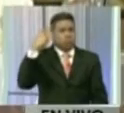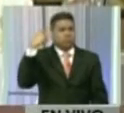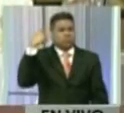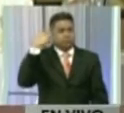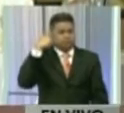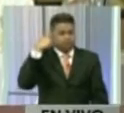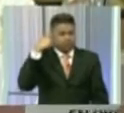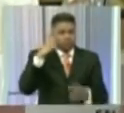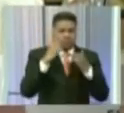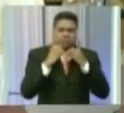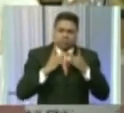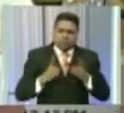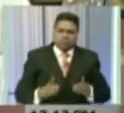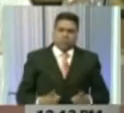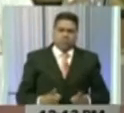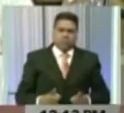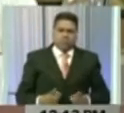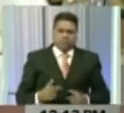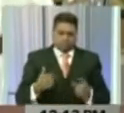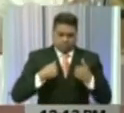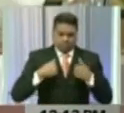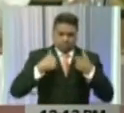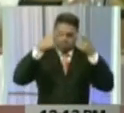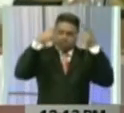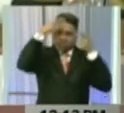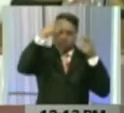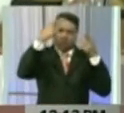tomó la decisión de